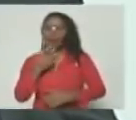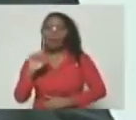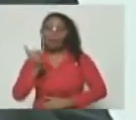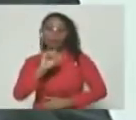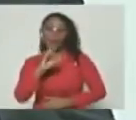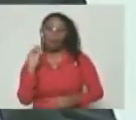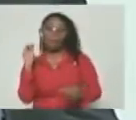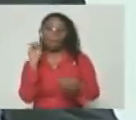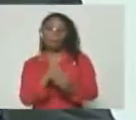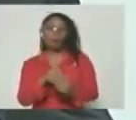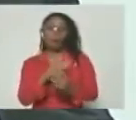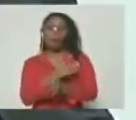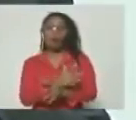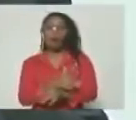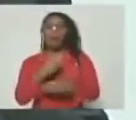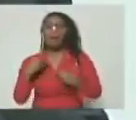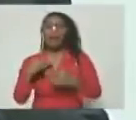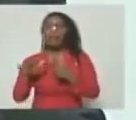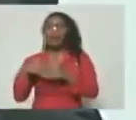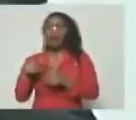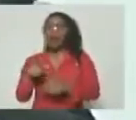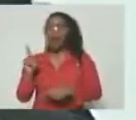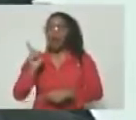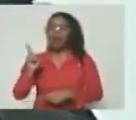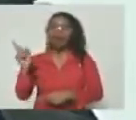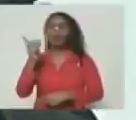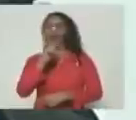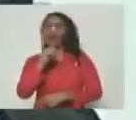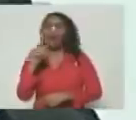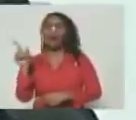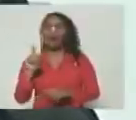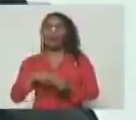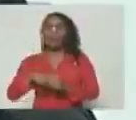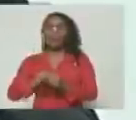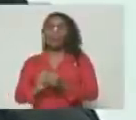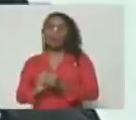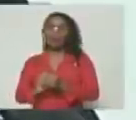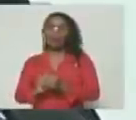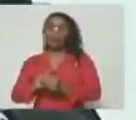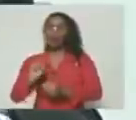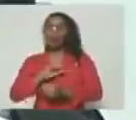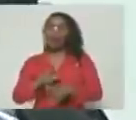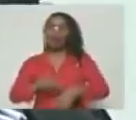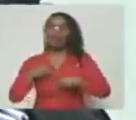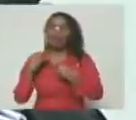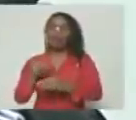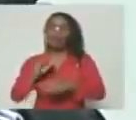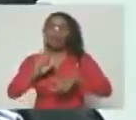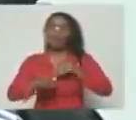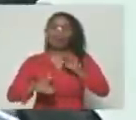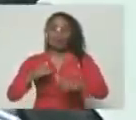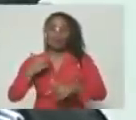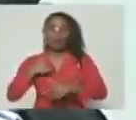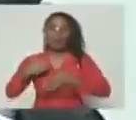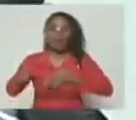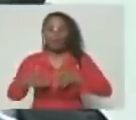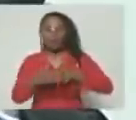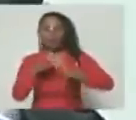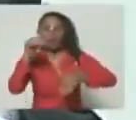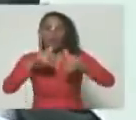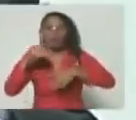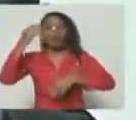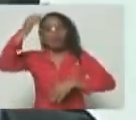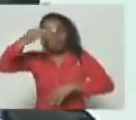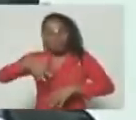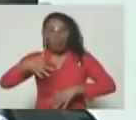una jugada para después decir no hay condiciones, no vamos a retirar. Nosotros dimos el paso, estamos en la ruta electoral, creemos